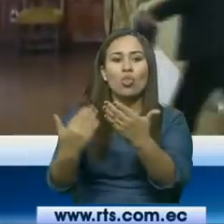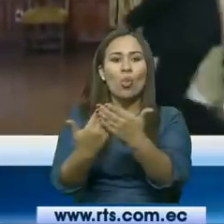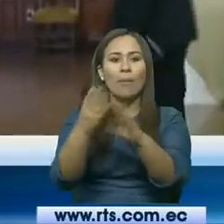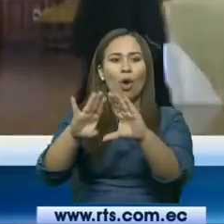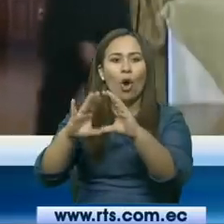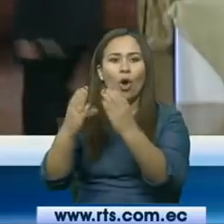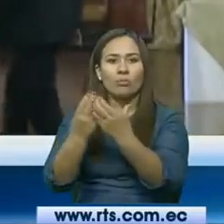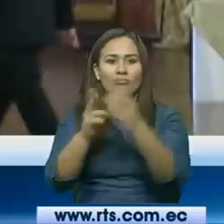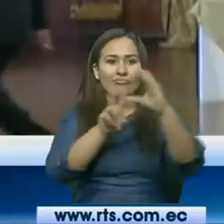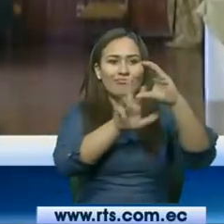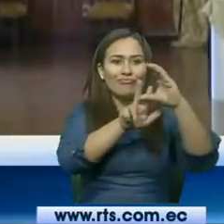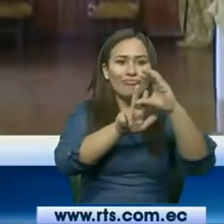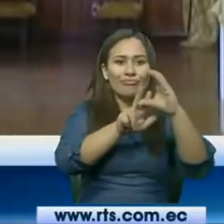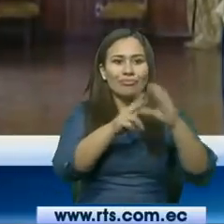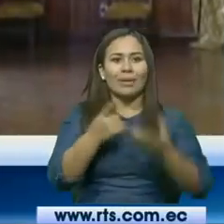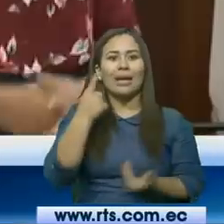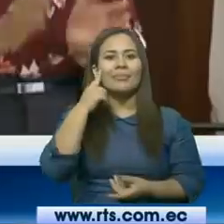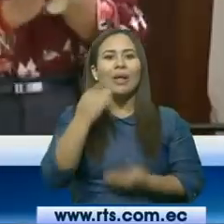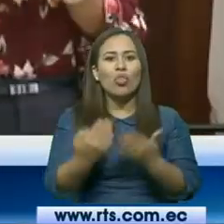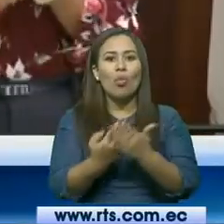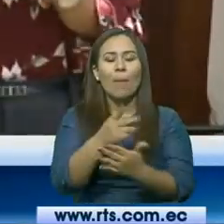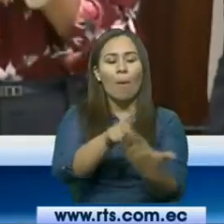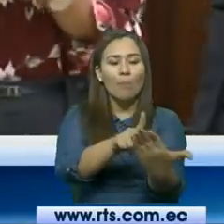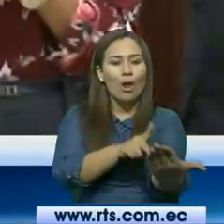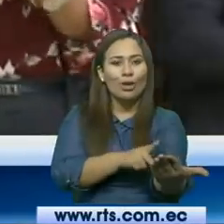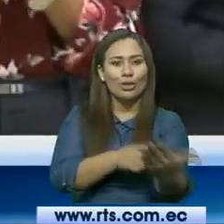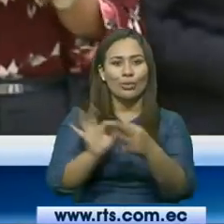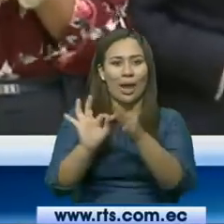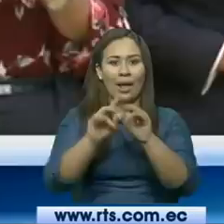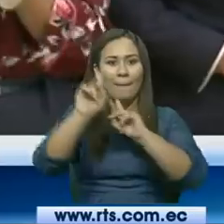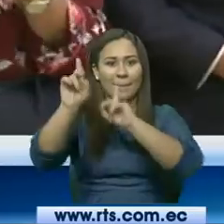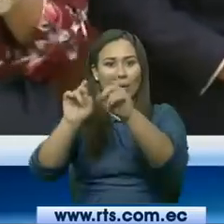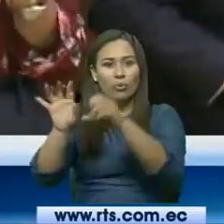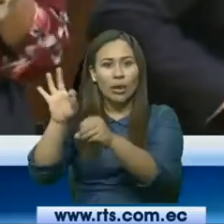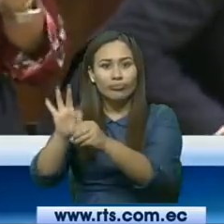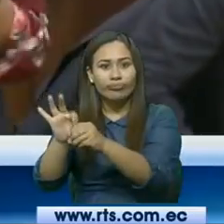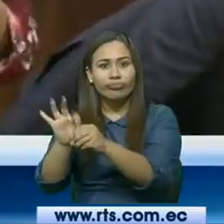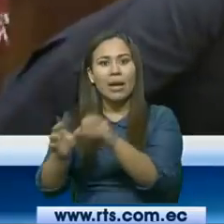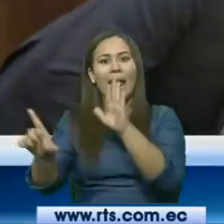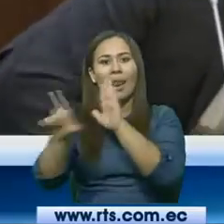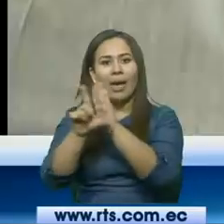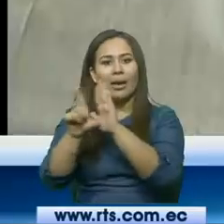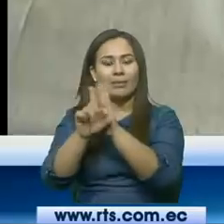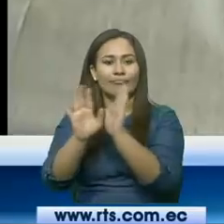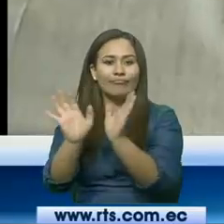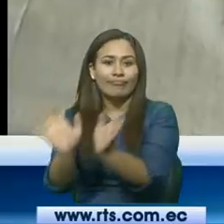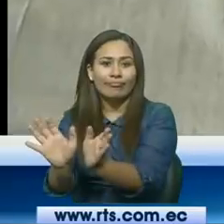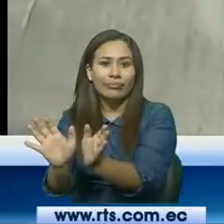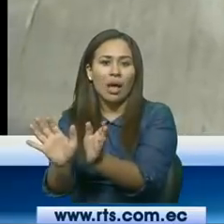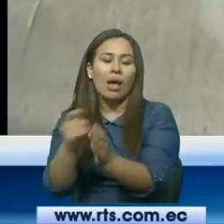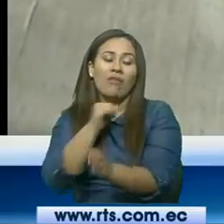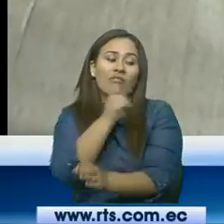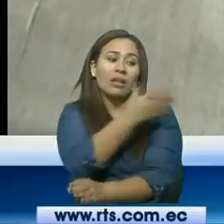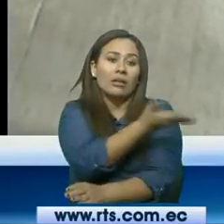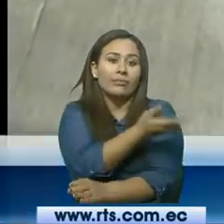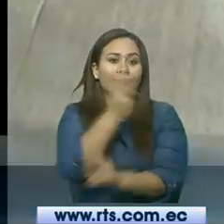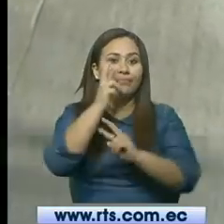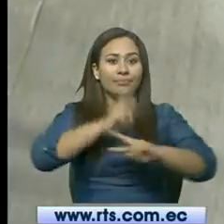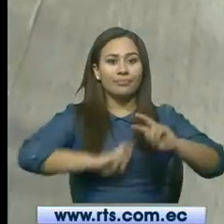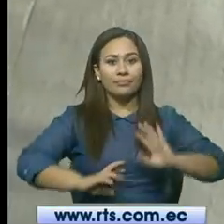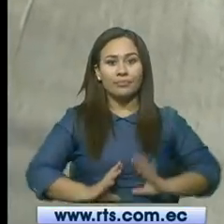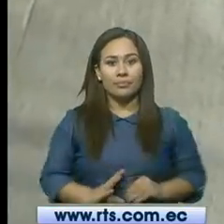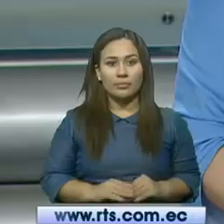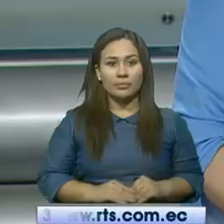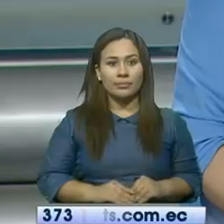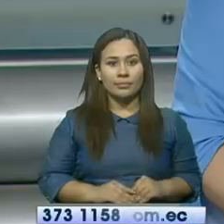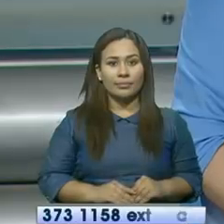transitorio y el proyecto para modificar su ley orgánica informó jorge escobar